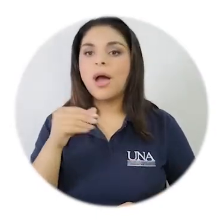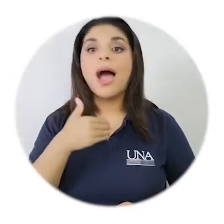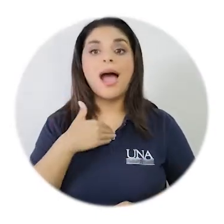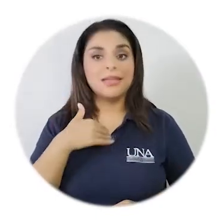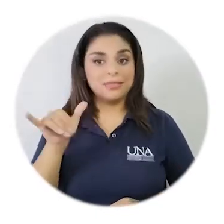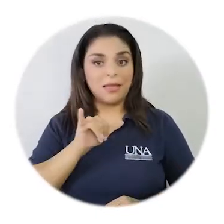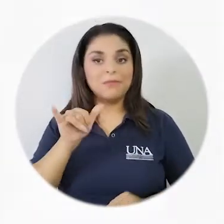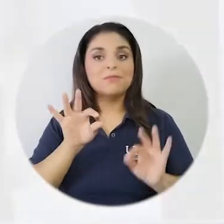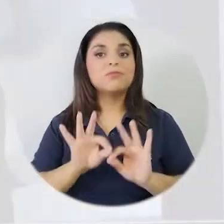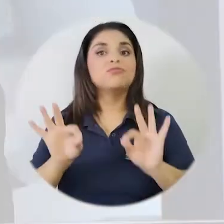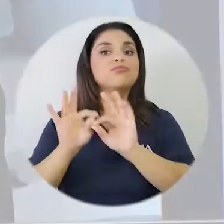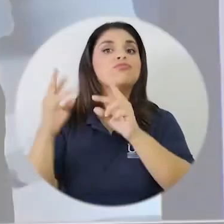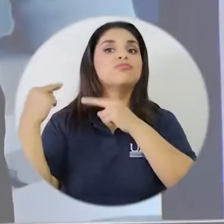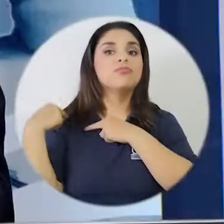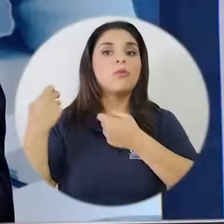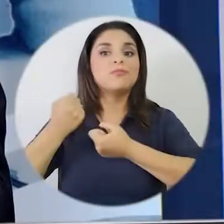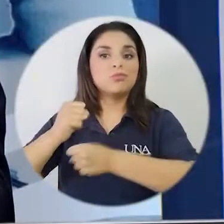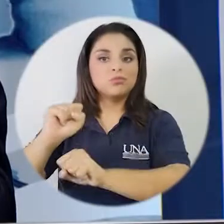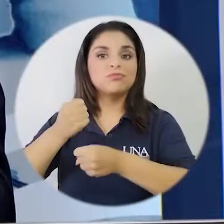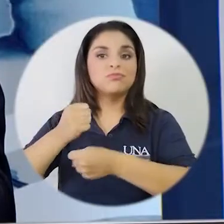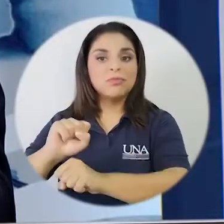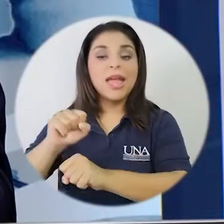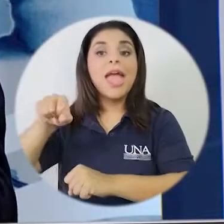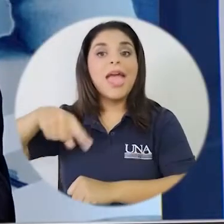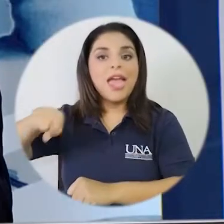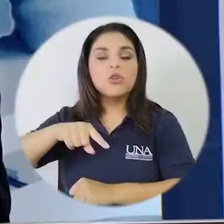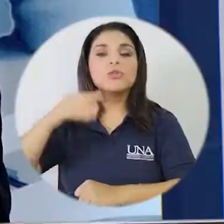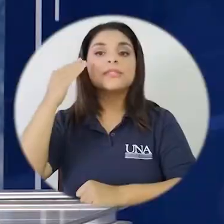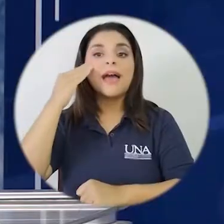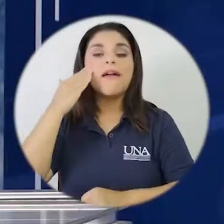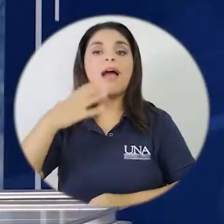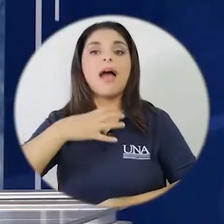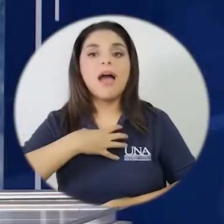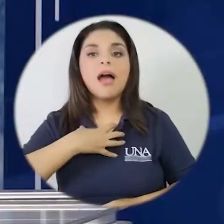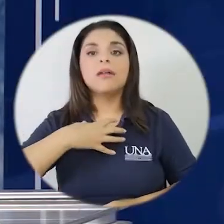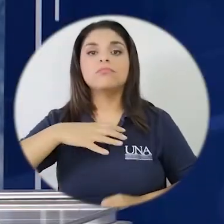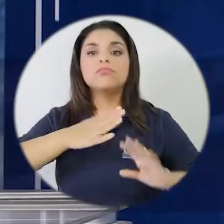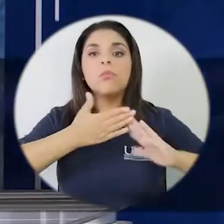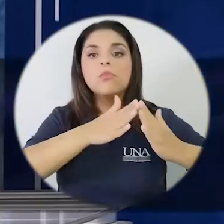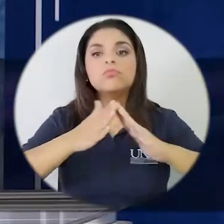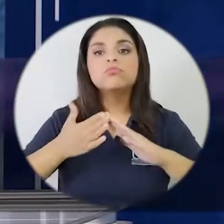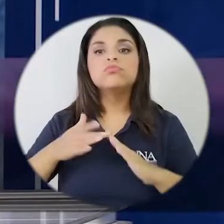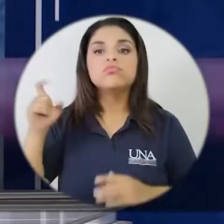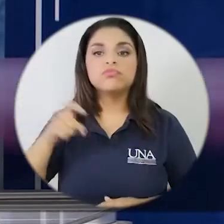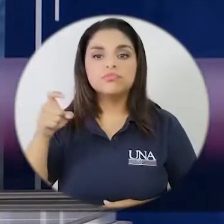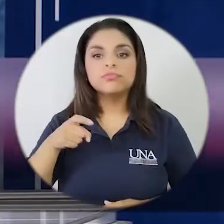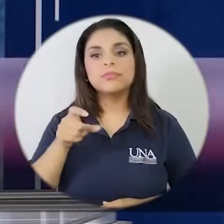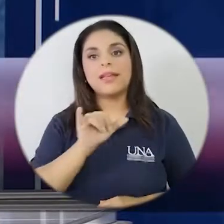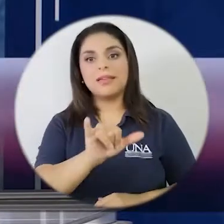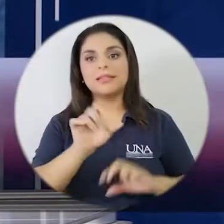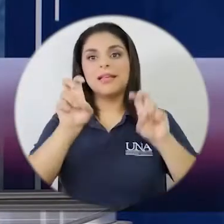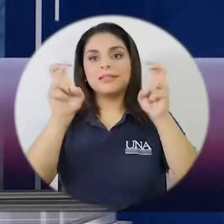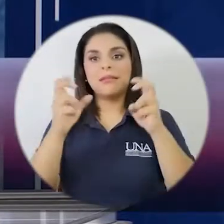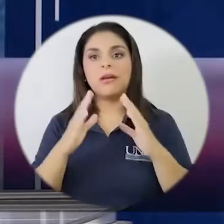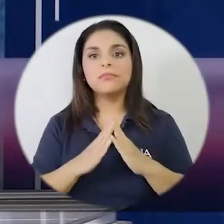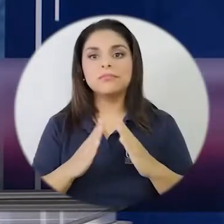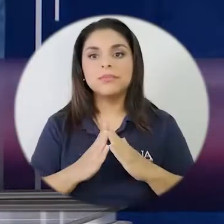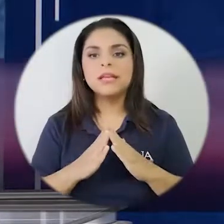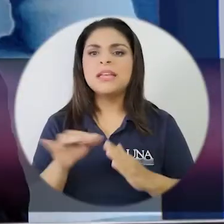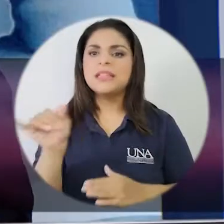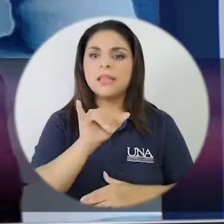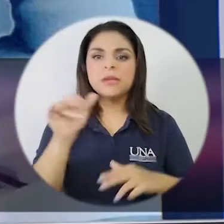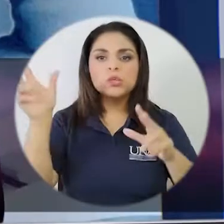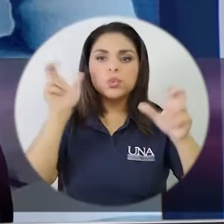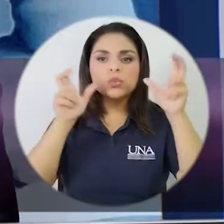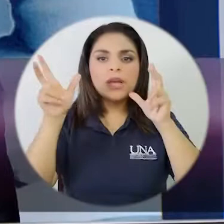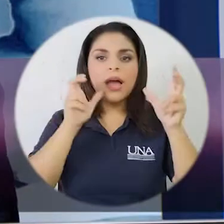papel fundamental de los gobiernos locales. Claro, porque ellos son los que conocen las necesidades de su población, incluida el tema de la vivienda. Claro, y